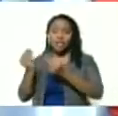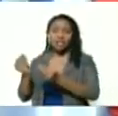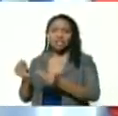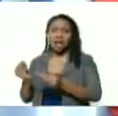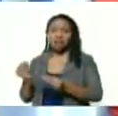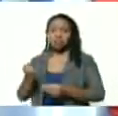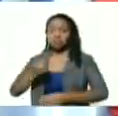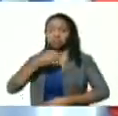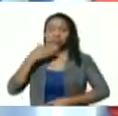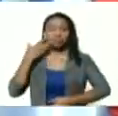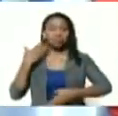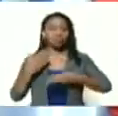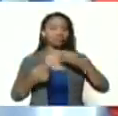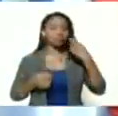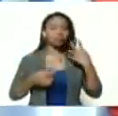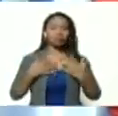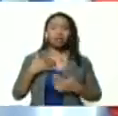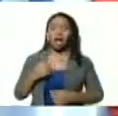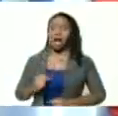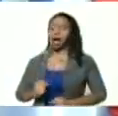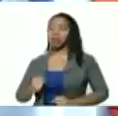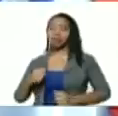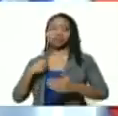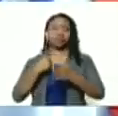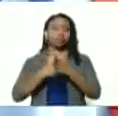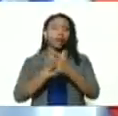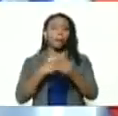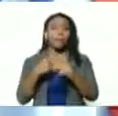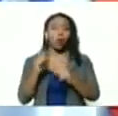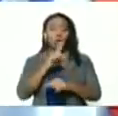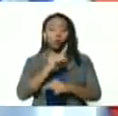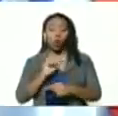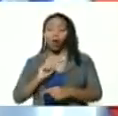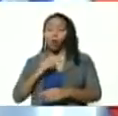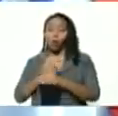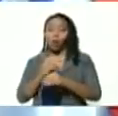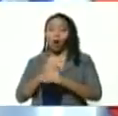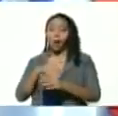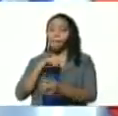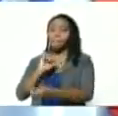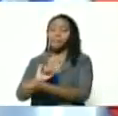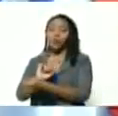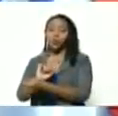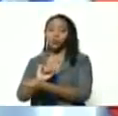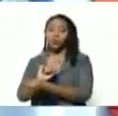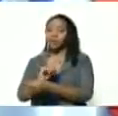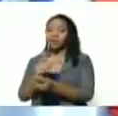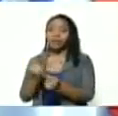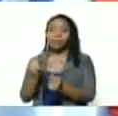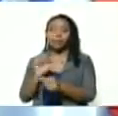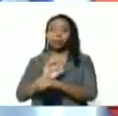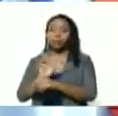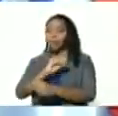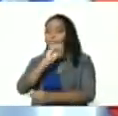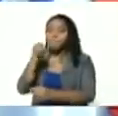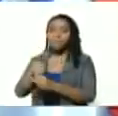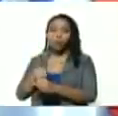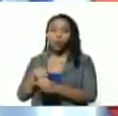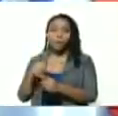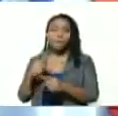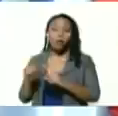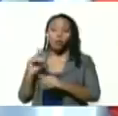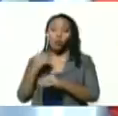grandes guerreros, pero apenas son detenidos, de manera automática